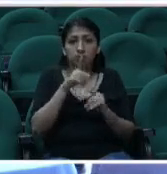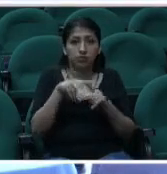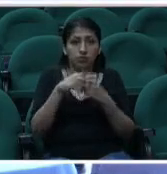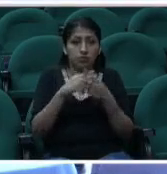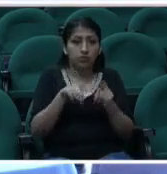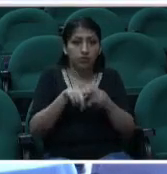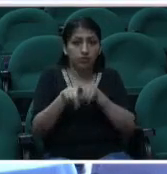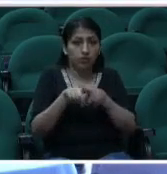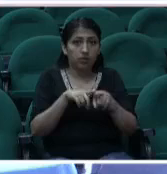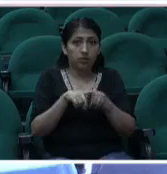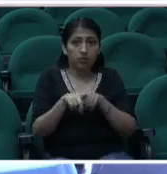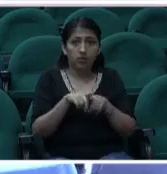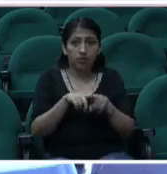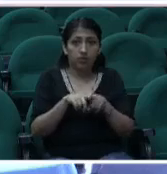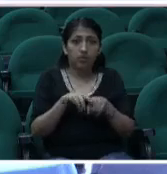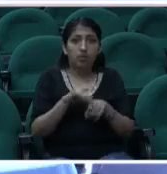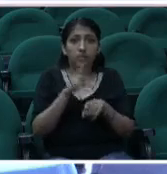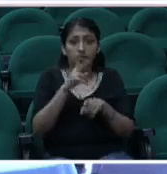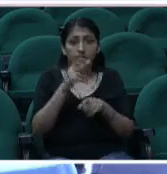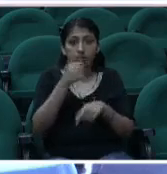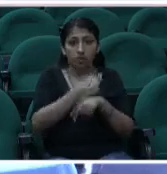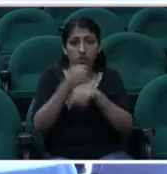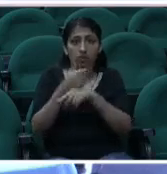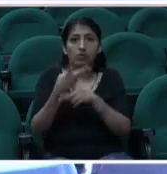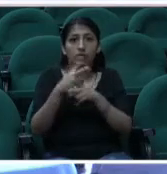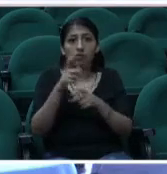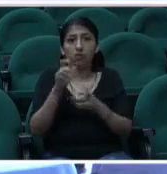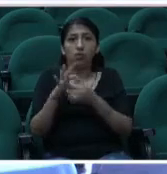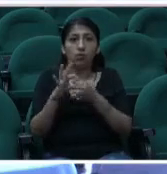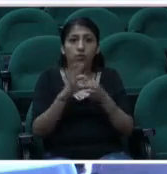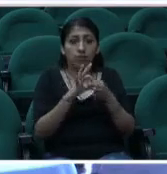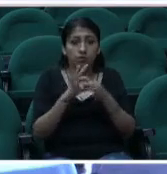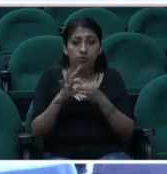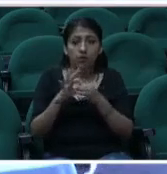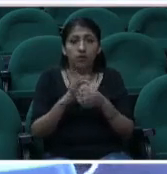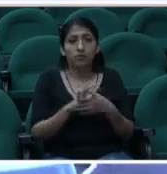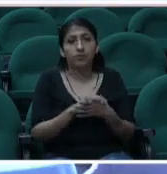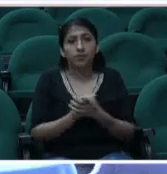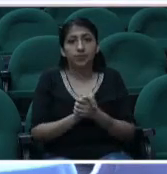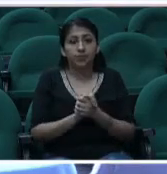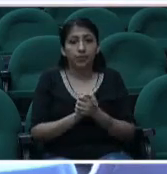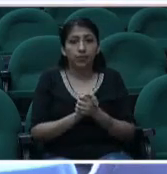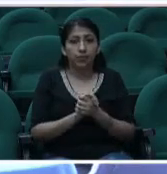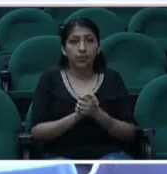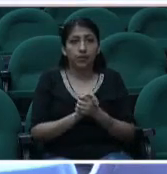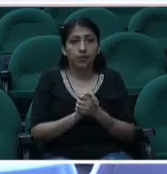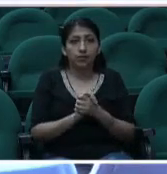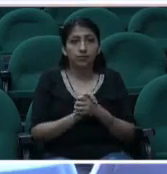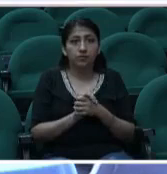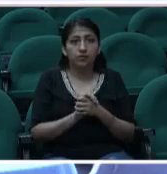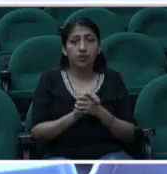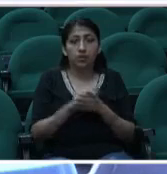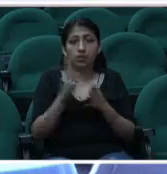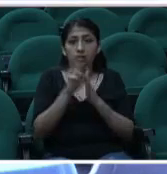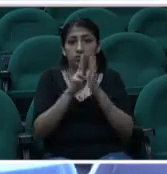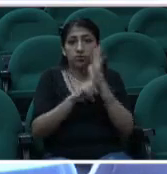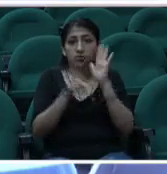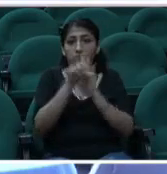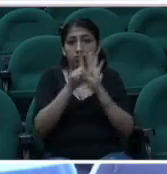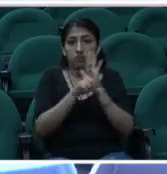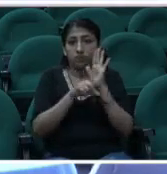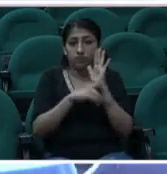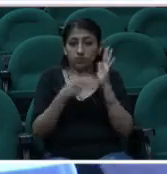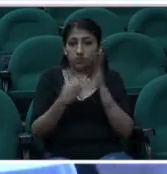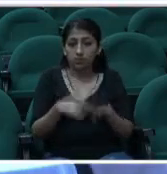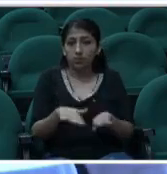desarrollo del debate tanto del candidato como de sus compañeros aquí la lectura del reglamento de la